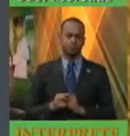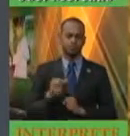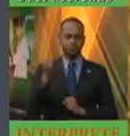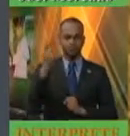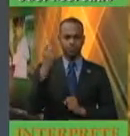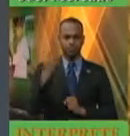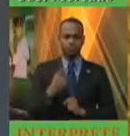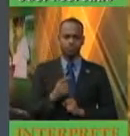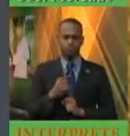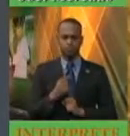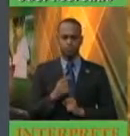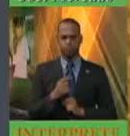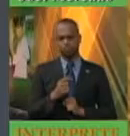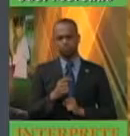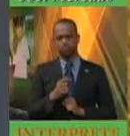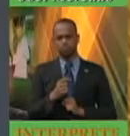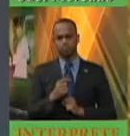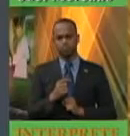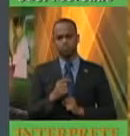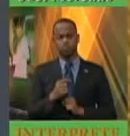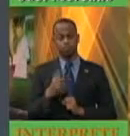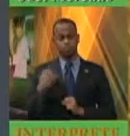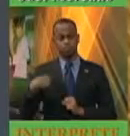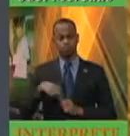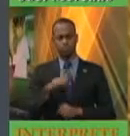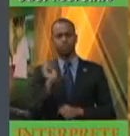nosotros viendo desde allí, viendo esto,